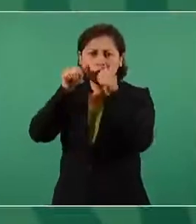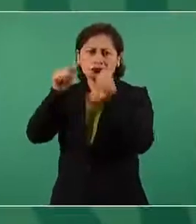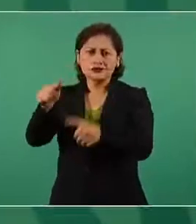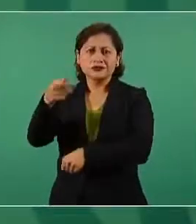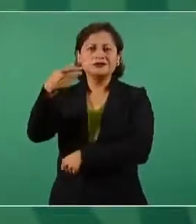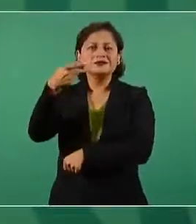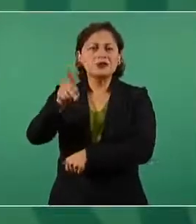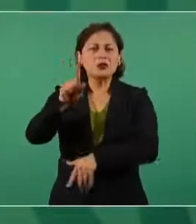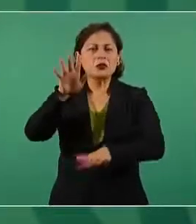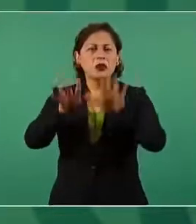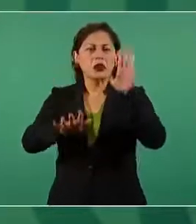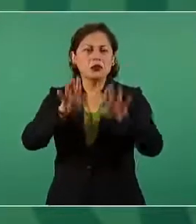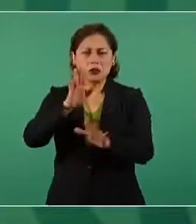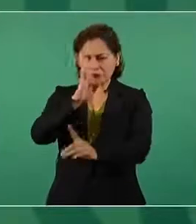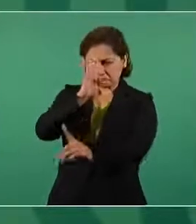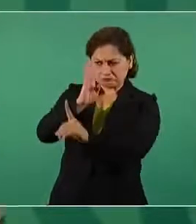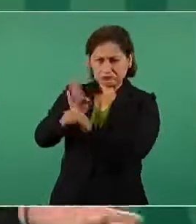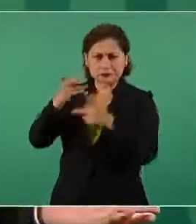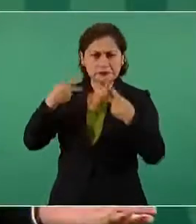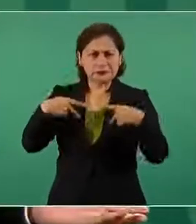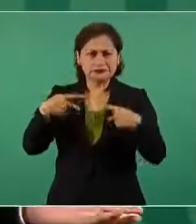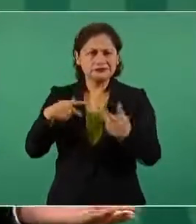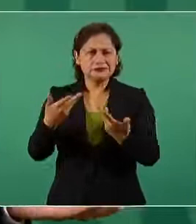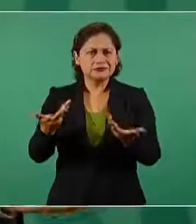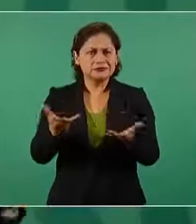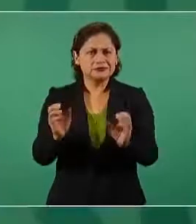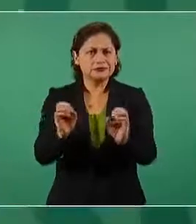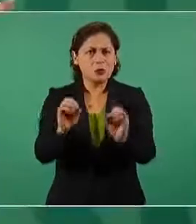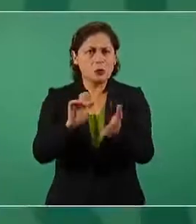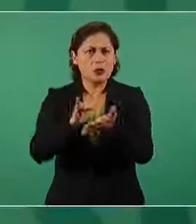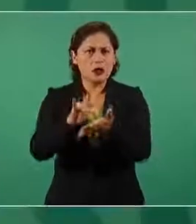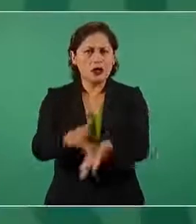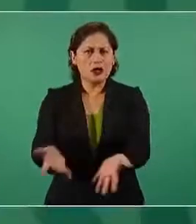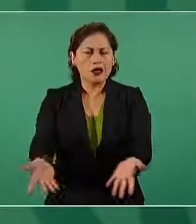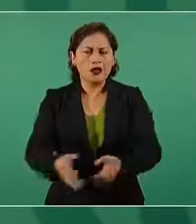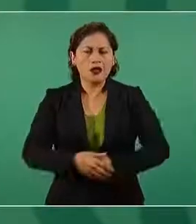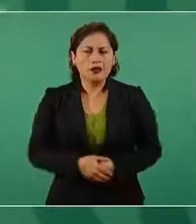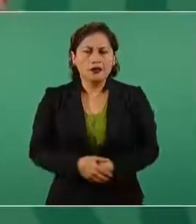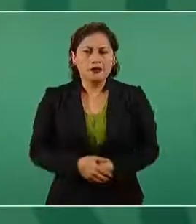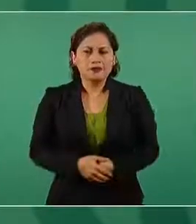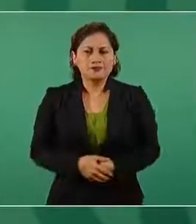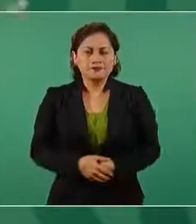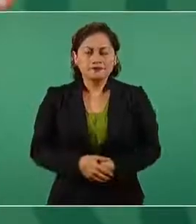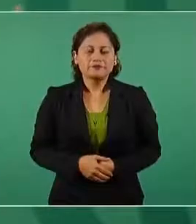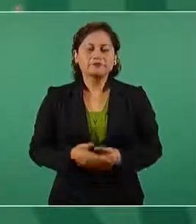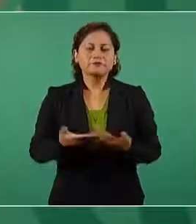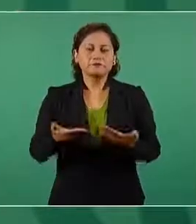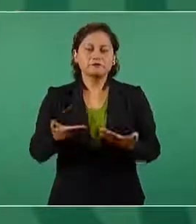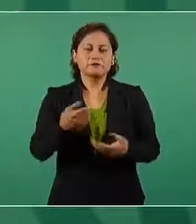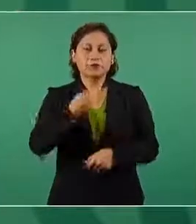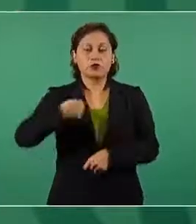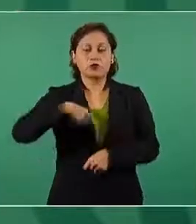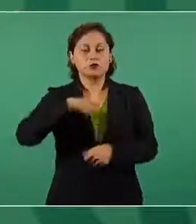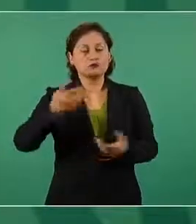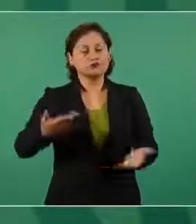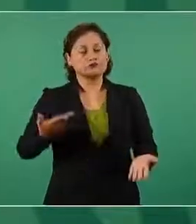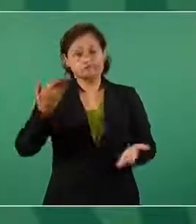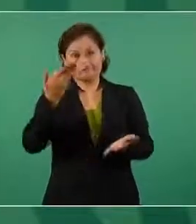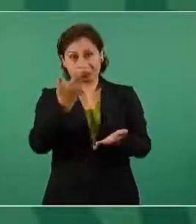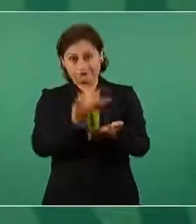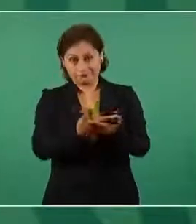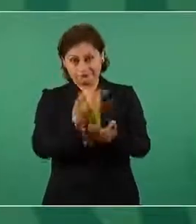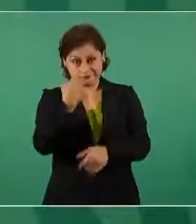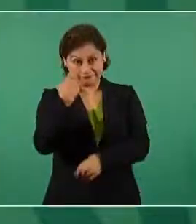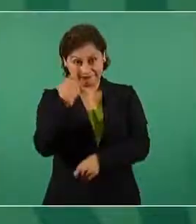gente. Les estamos proponiendo que, de acuerdo a la experiencia exitosa que